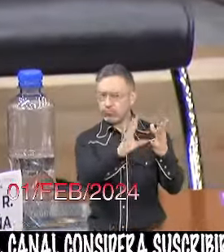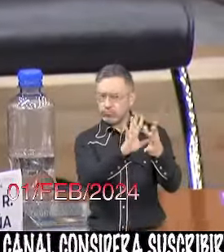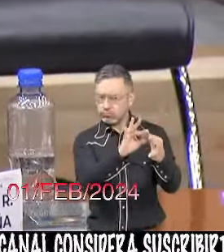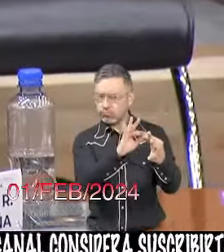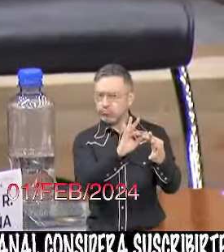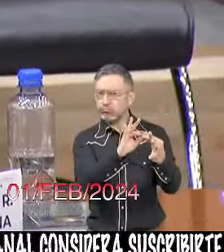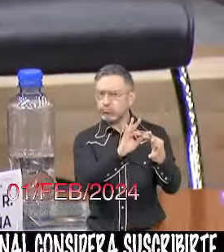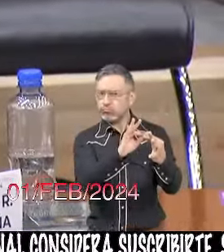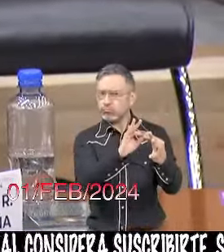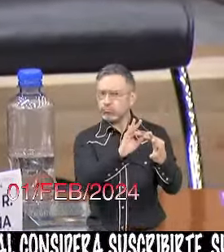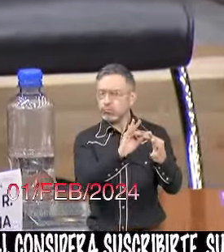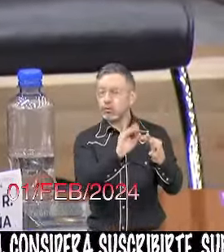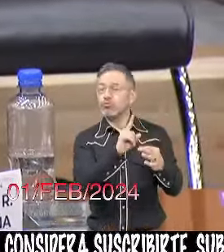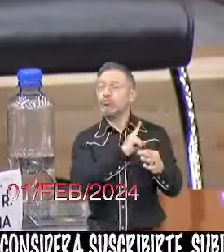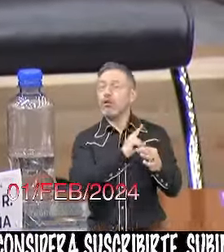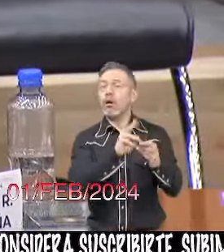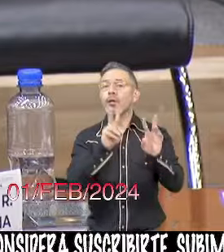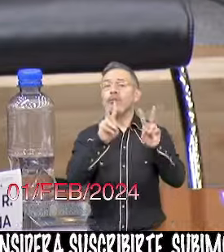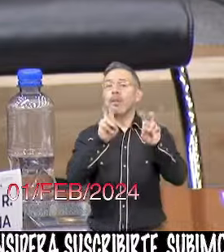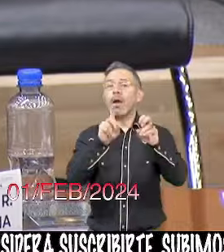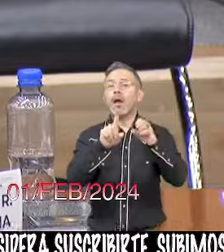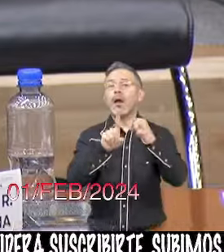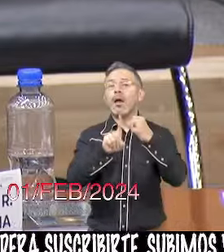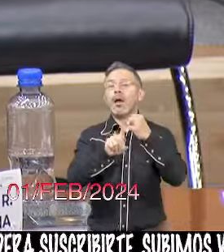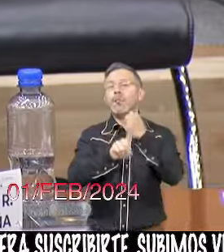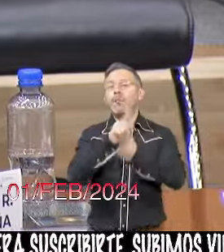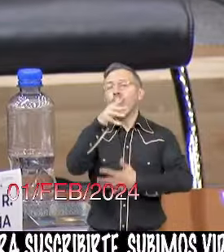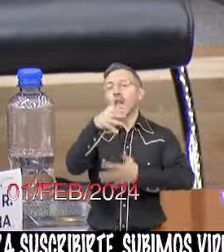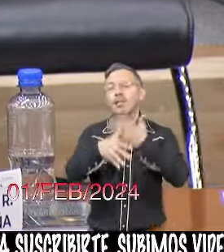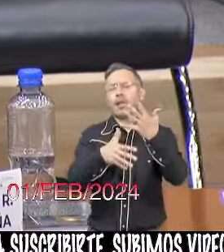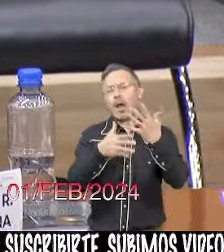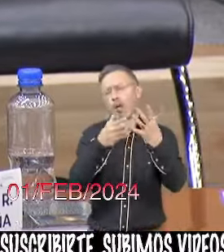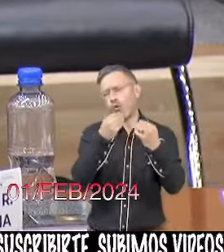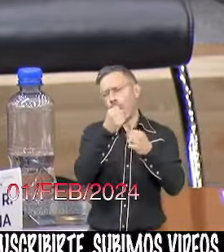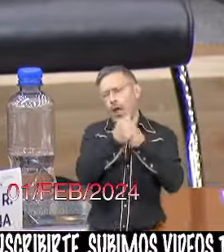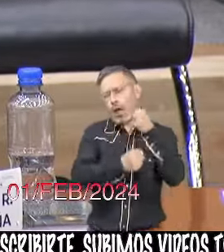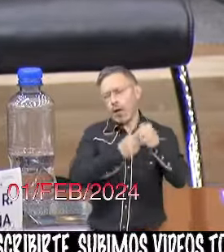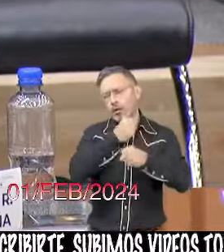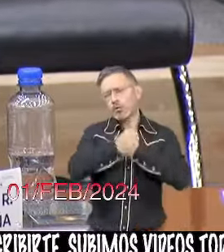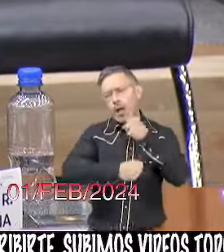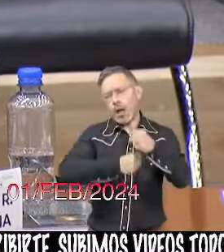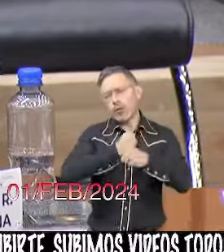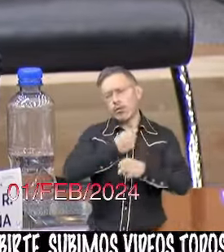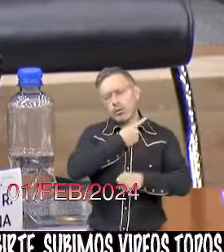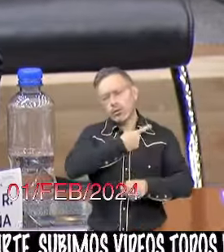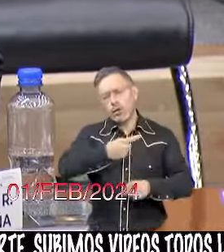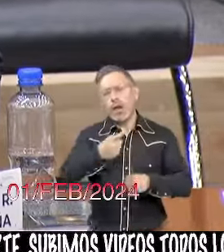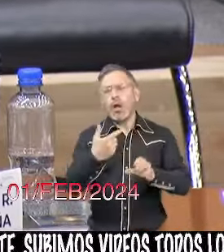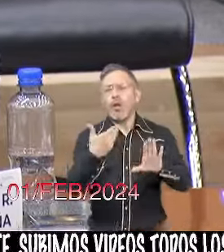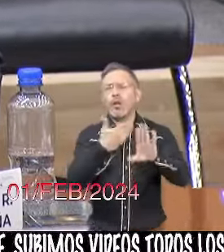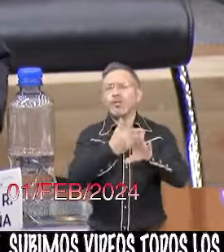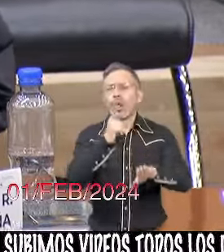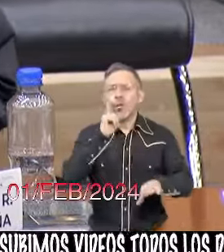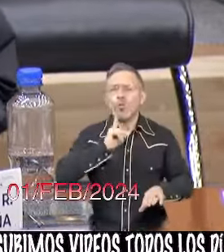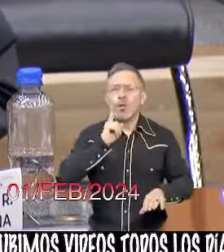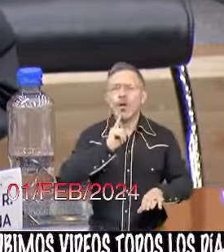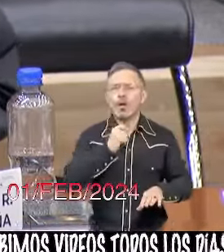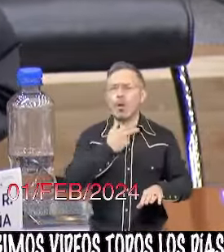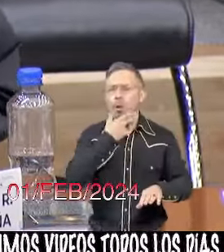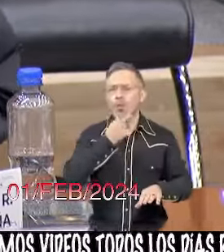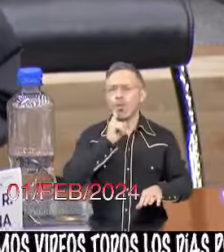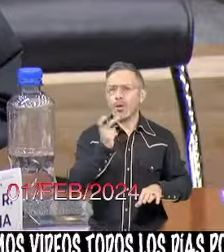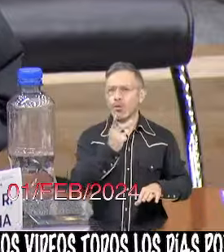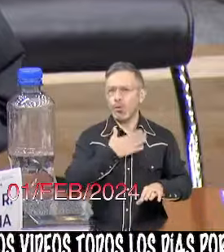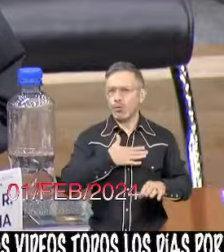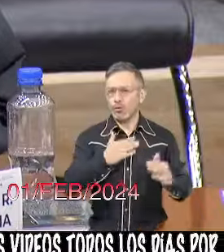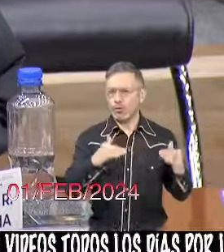de contra la violencia política de las mujeres y de equidad de género. Ahora sí que, como dice el clásico,